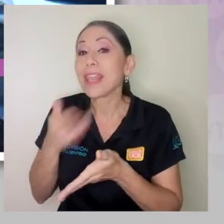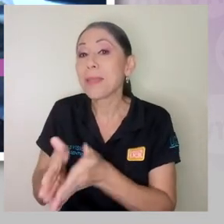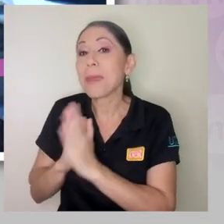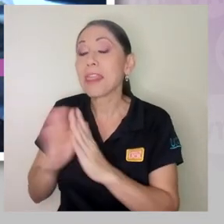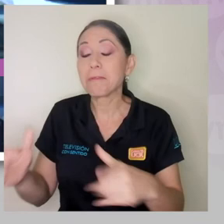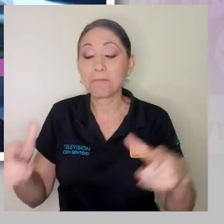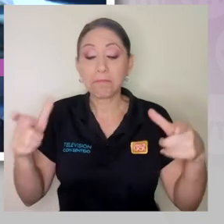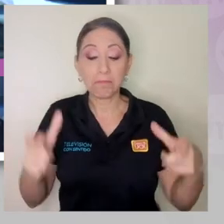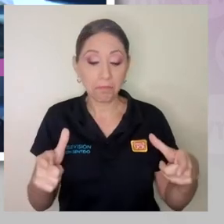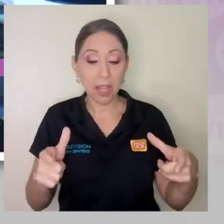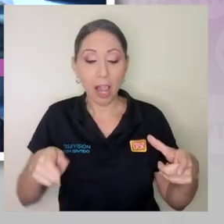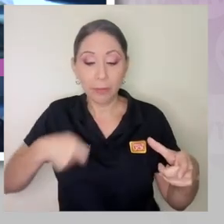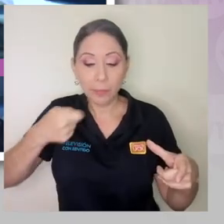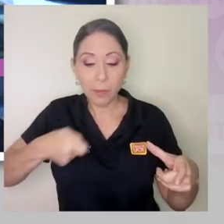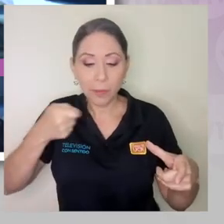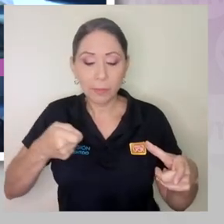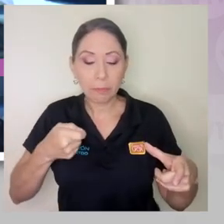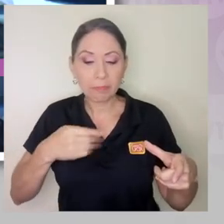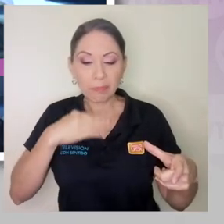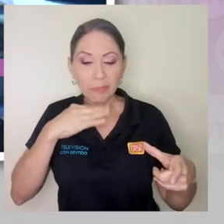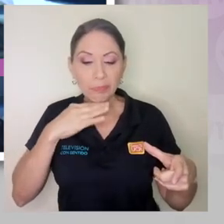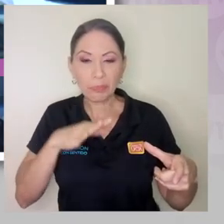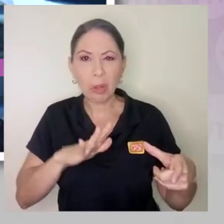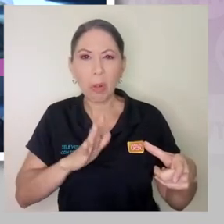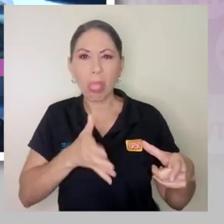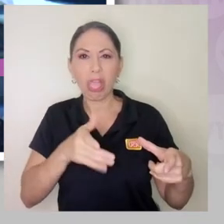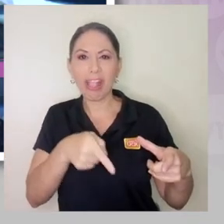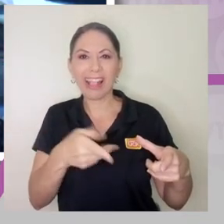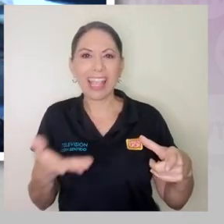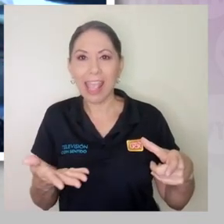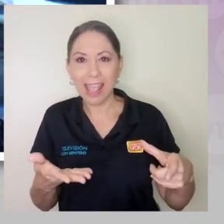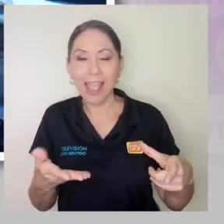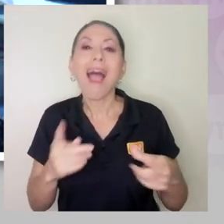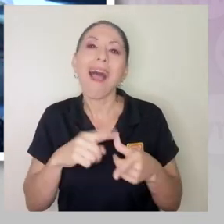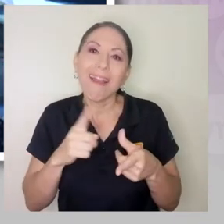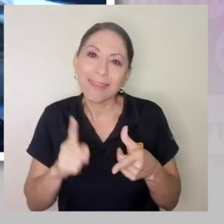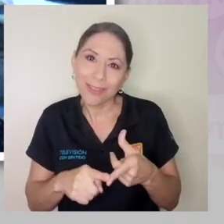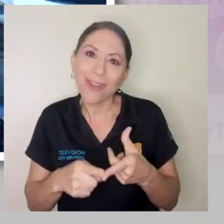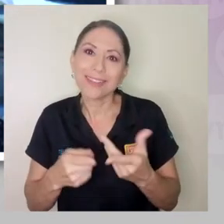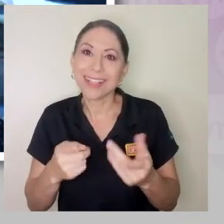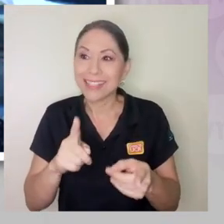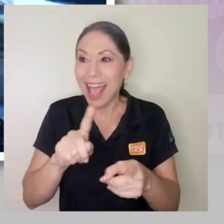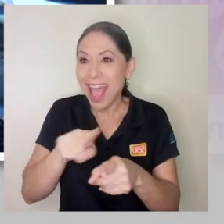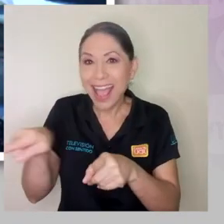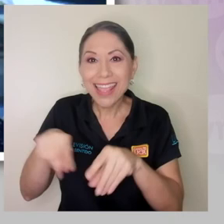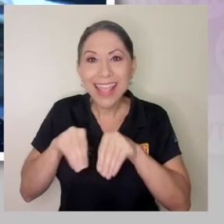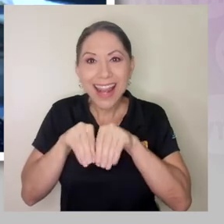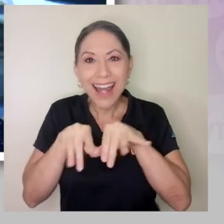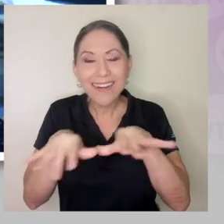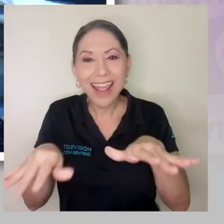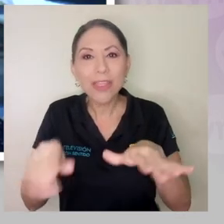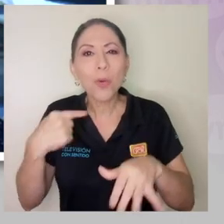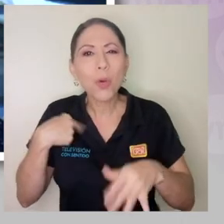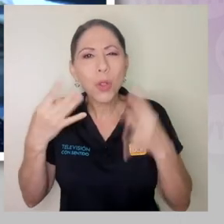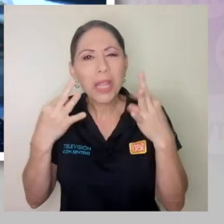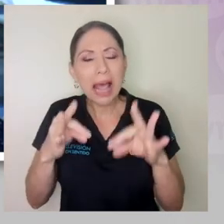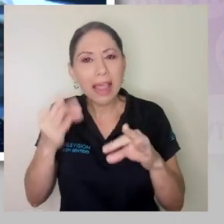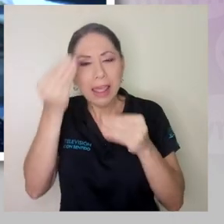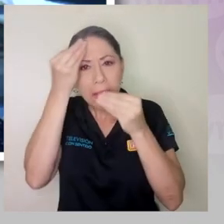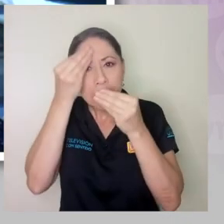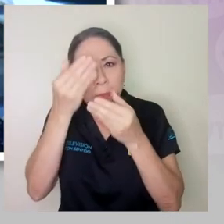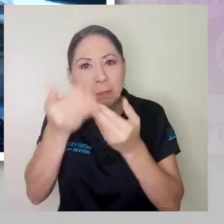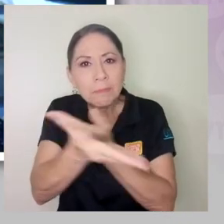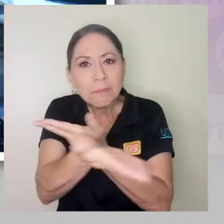Entonces, una de las acciones que hace la red con distintos miembros es también tratar de concientizar al consumidor, y